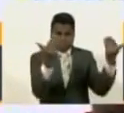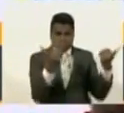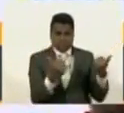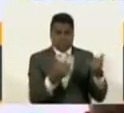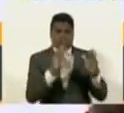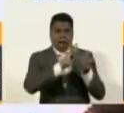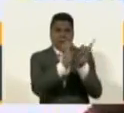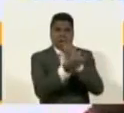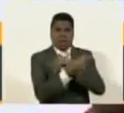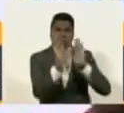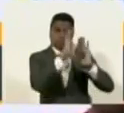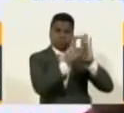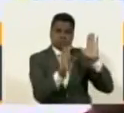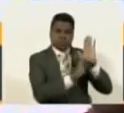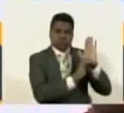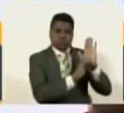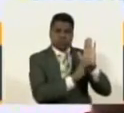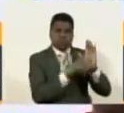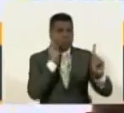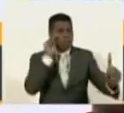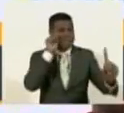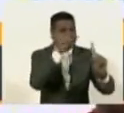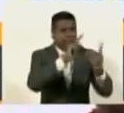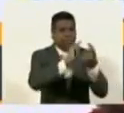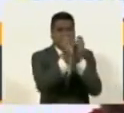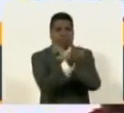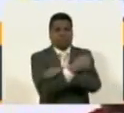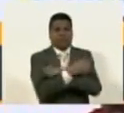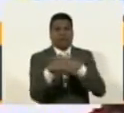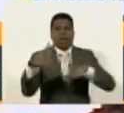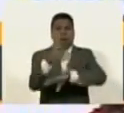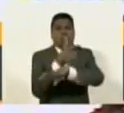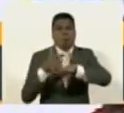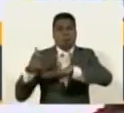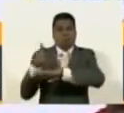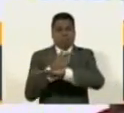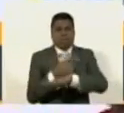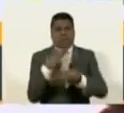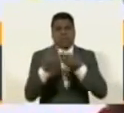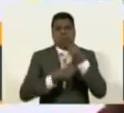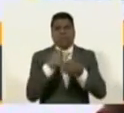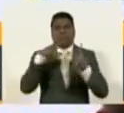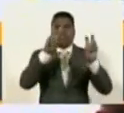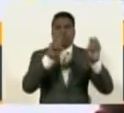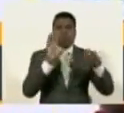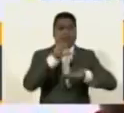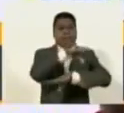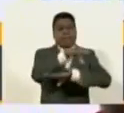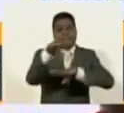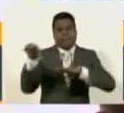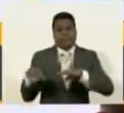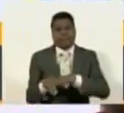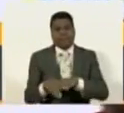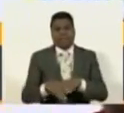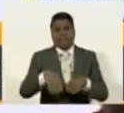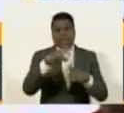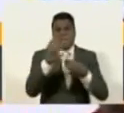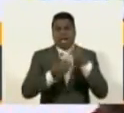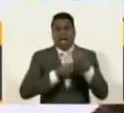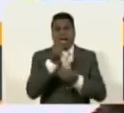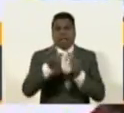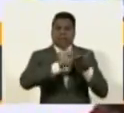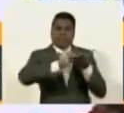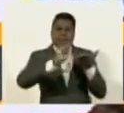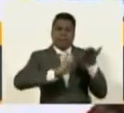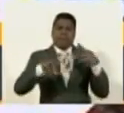Nacional Constituyente con el objeto de transformar el Estado, crear un nuevo ordenamiento jurídico y redactar una